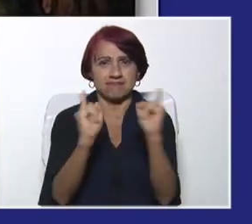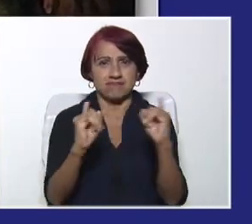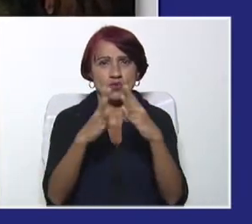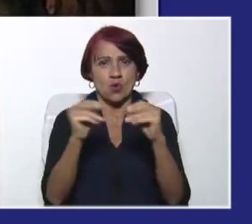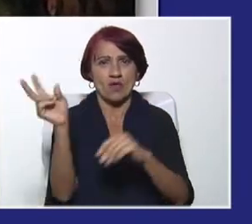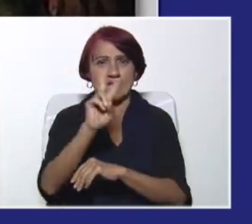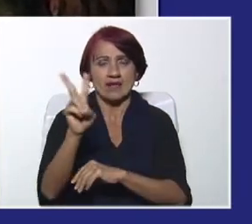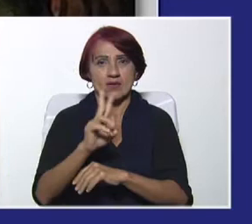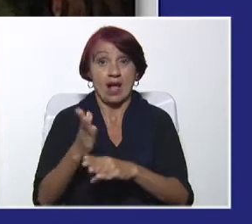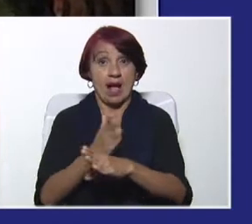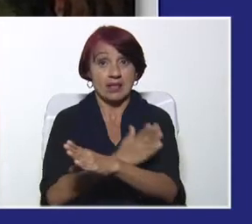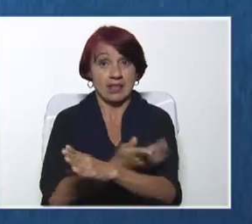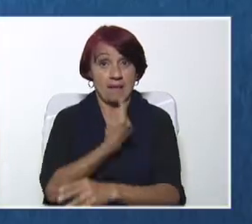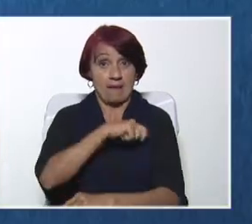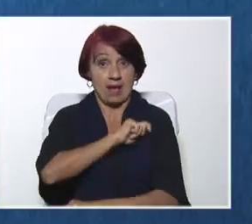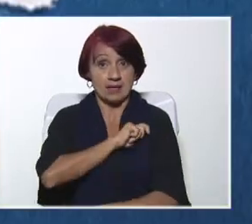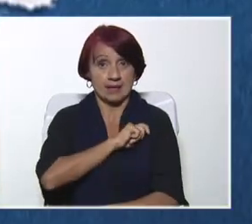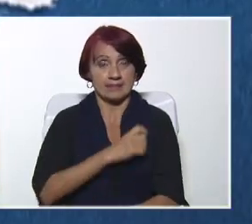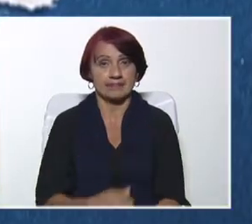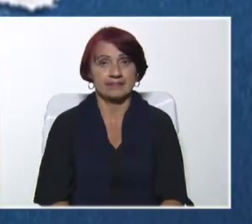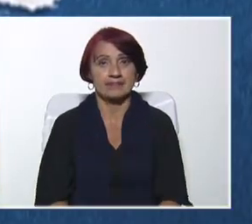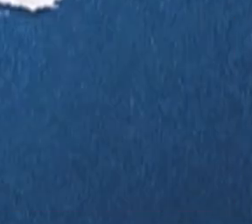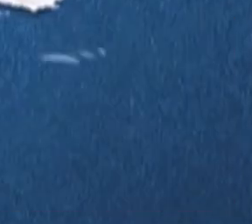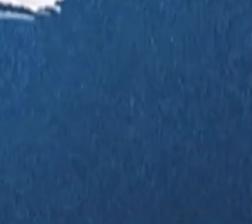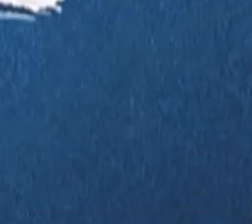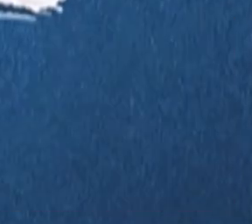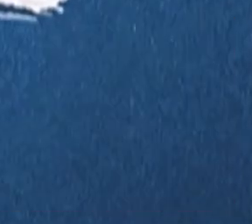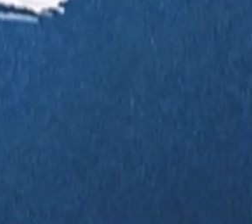Venezuela ante España.